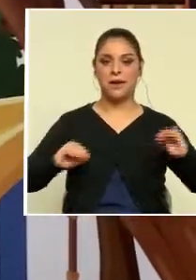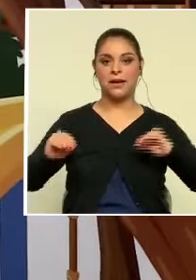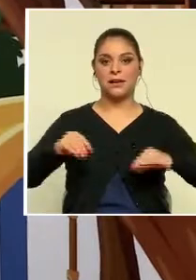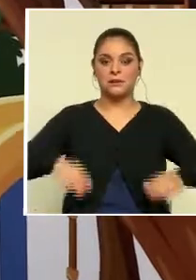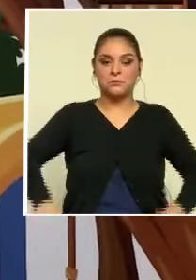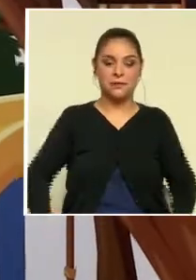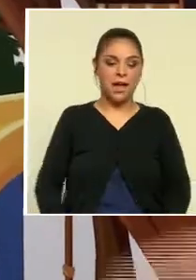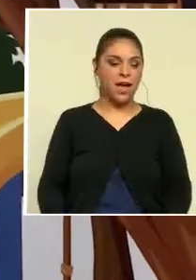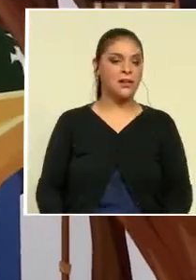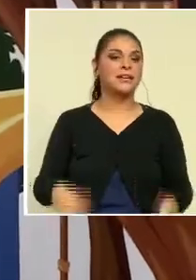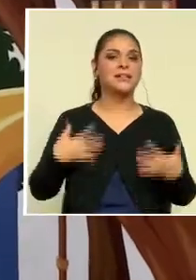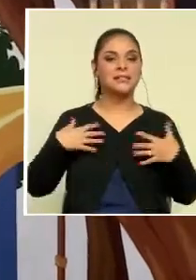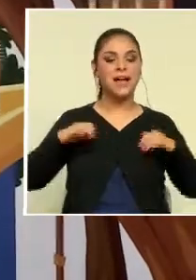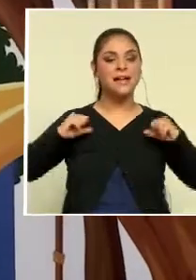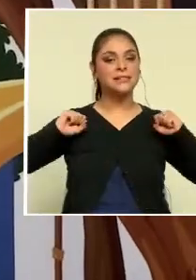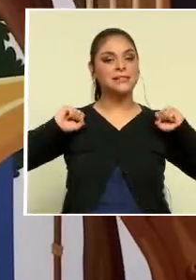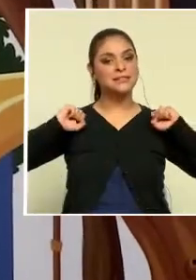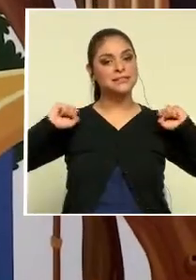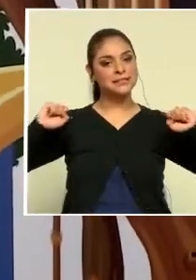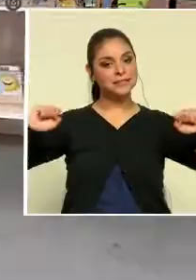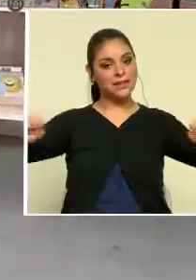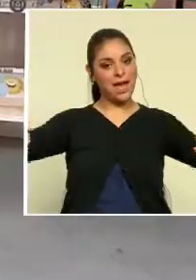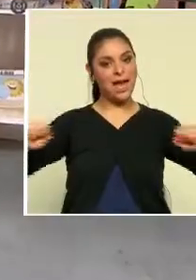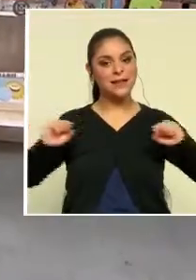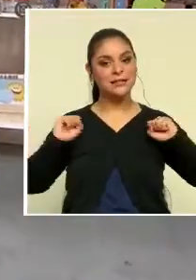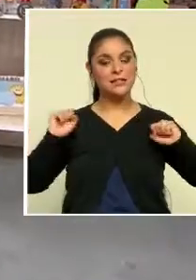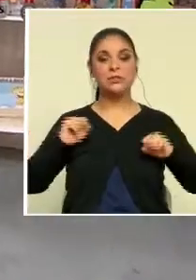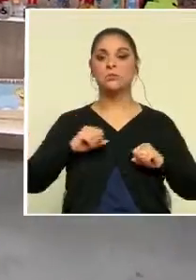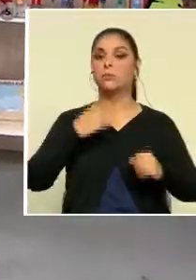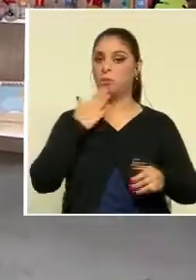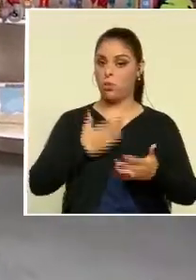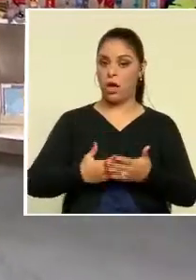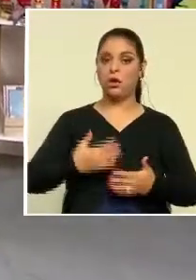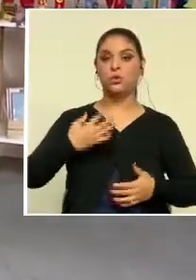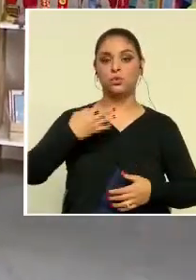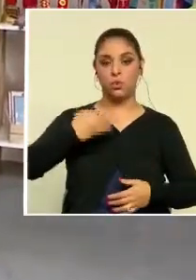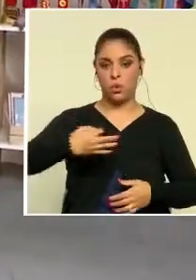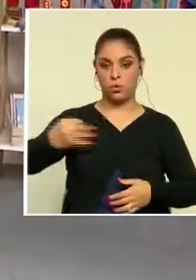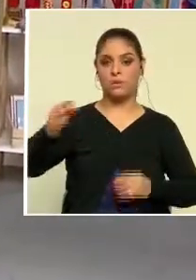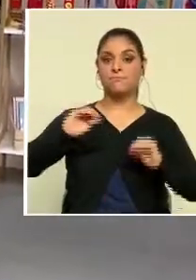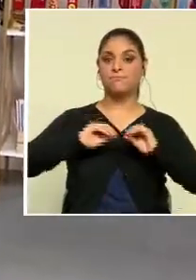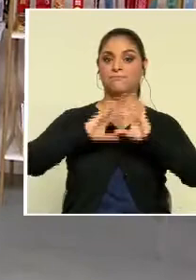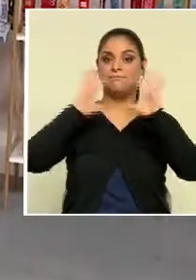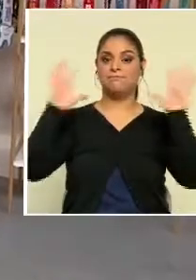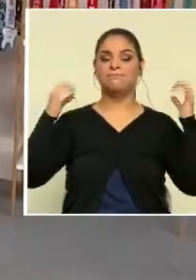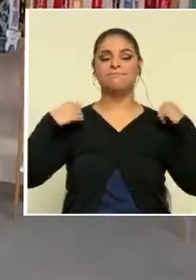mira el video es muy bueno todas las mañanas estirarse bueno